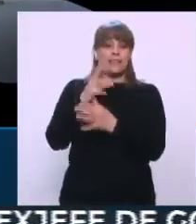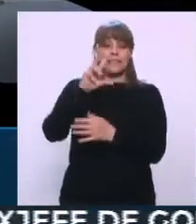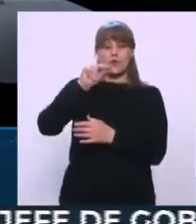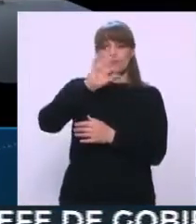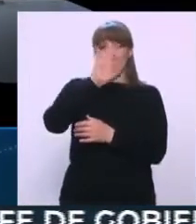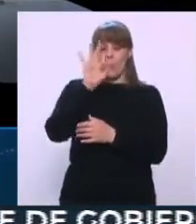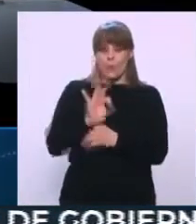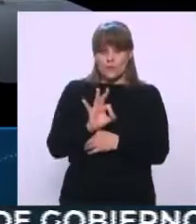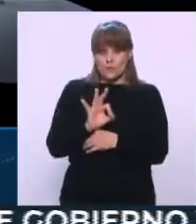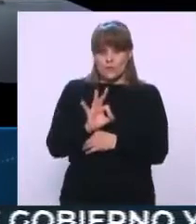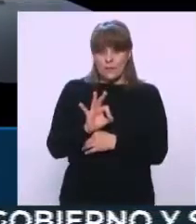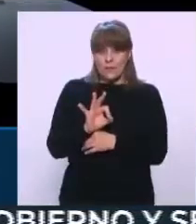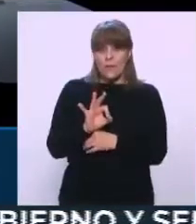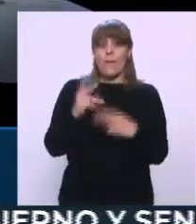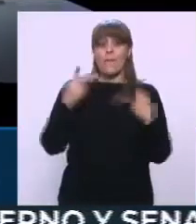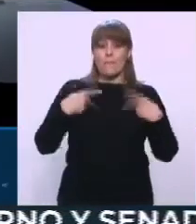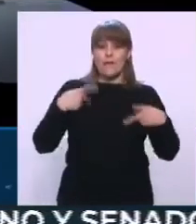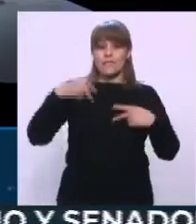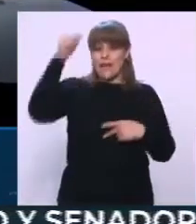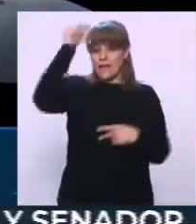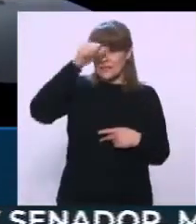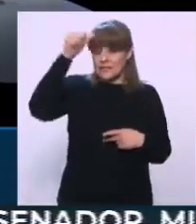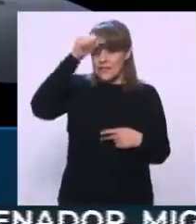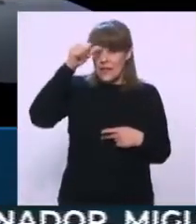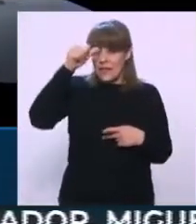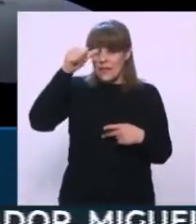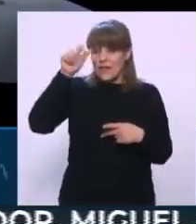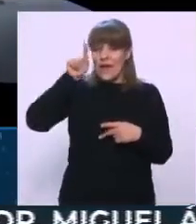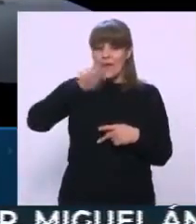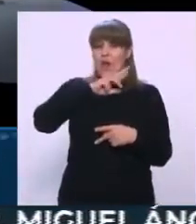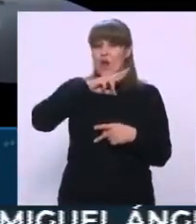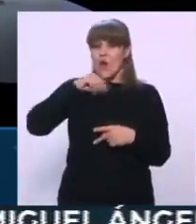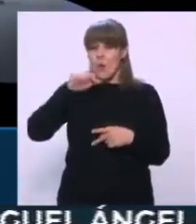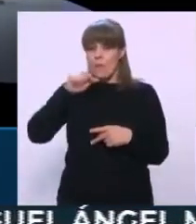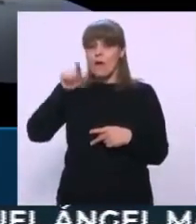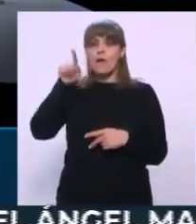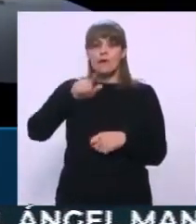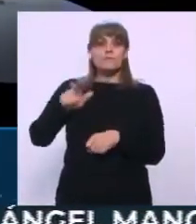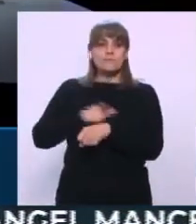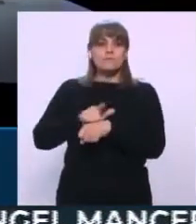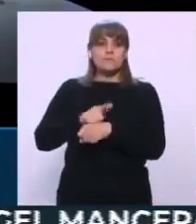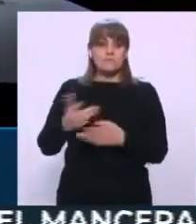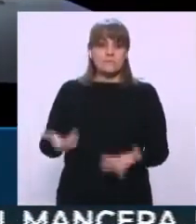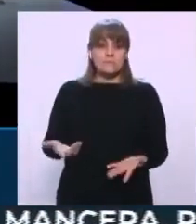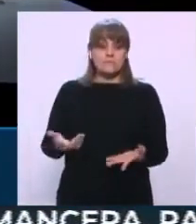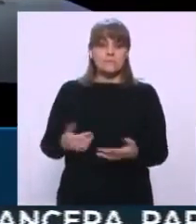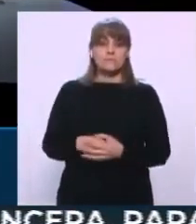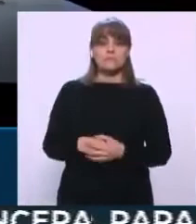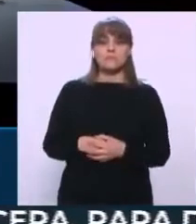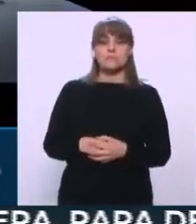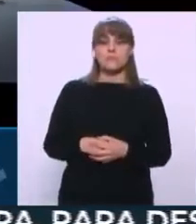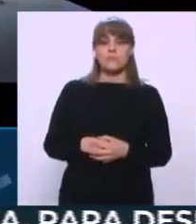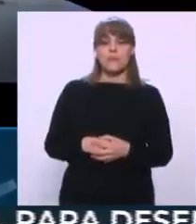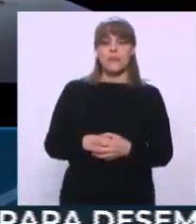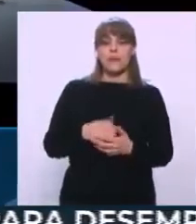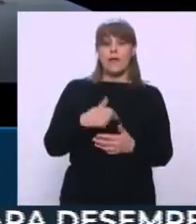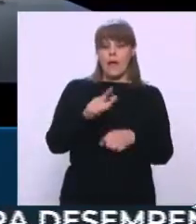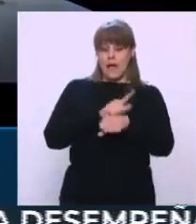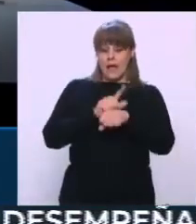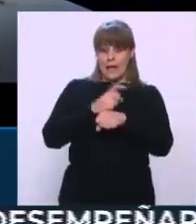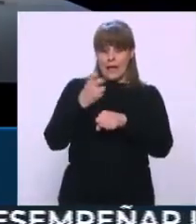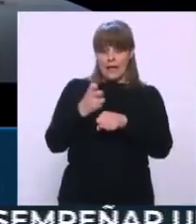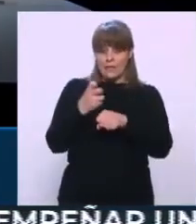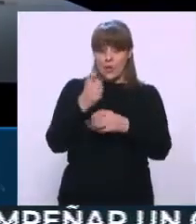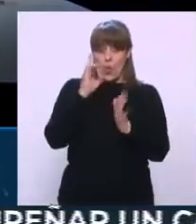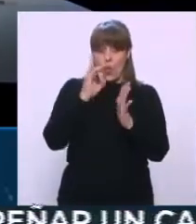80% de los sacerdotes en la curia romana son homosexuales. Es decir, la homosexualidad no es